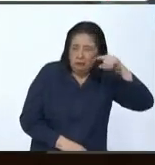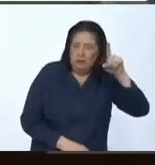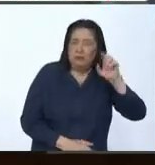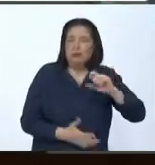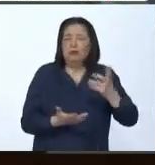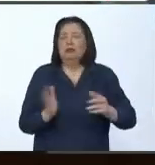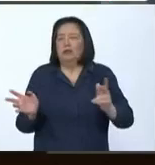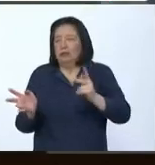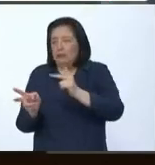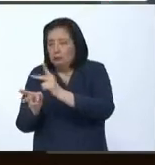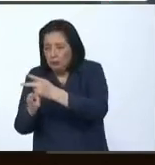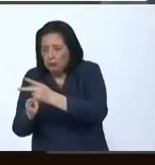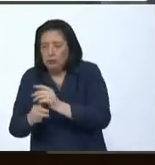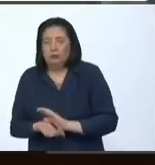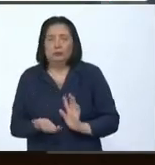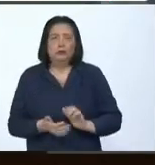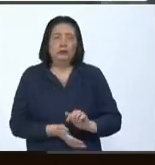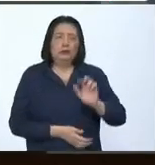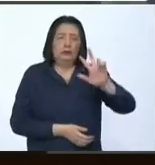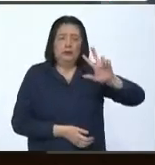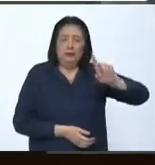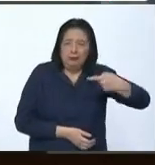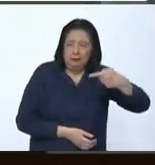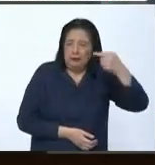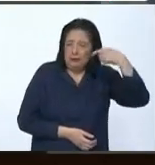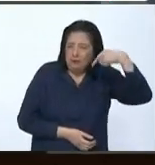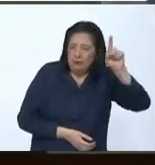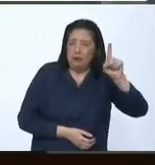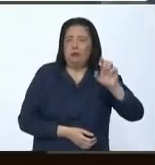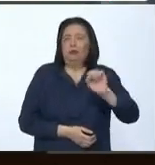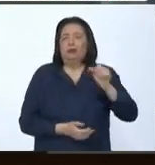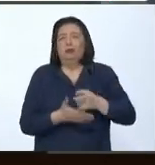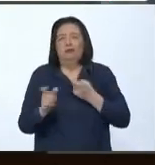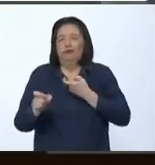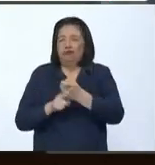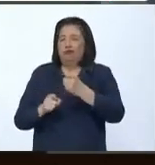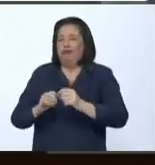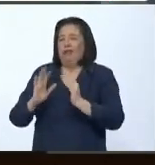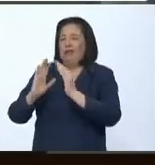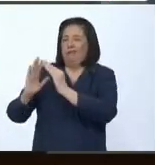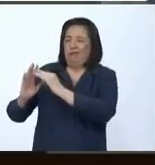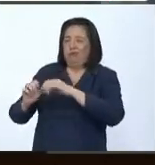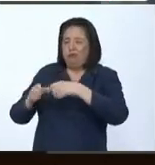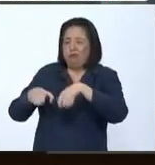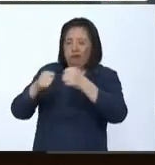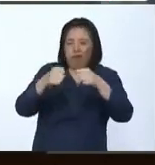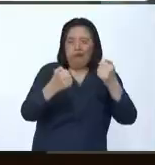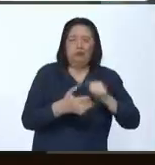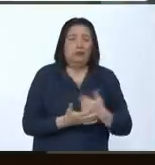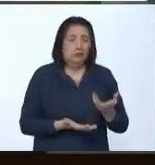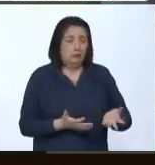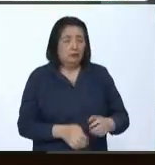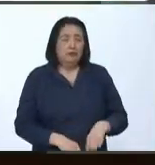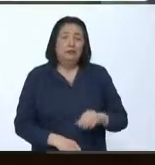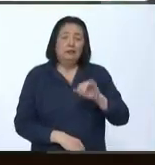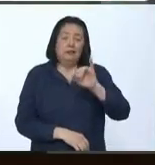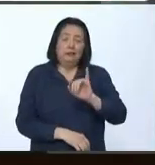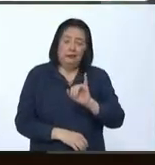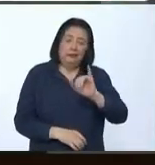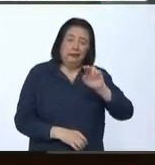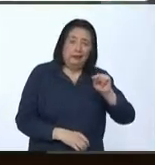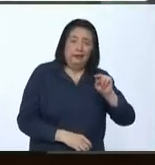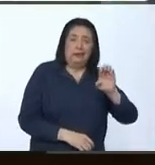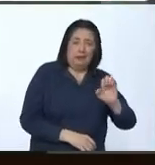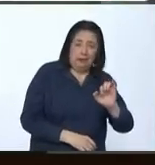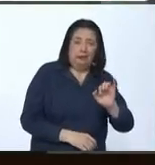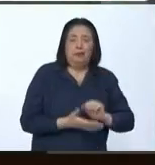en la producción y 3.000 millones de soles en daños a la infraestructura. El Instituto Nacional de